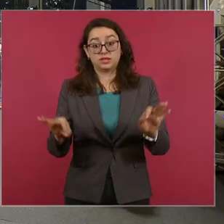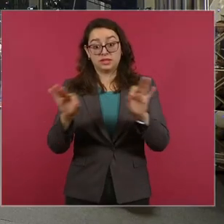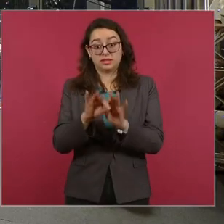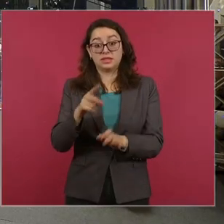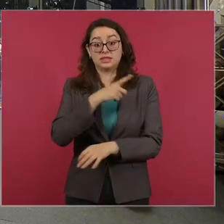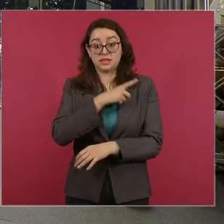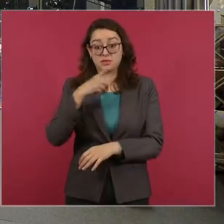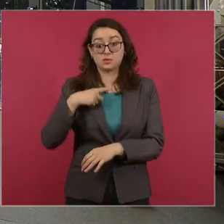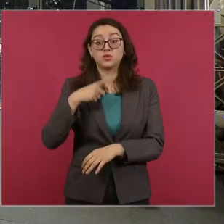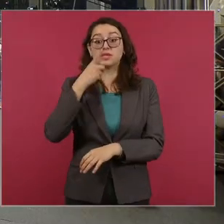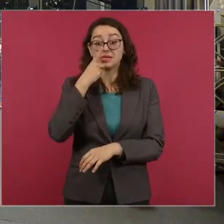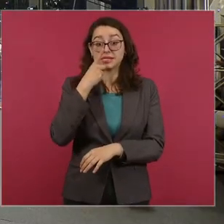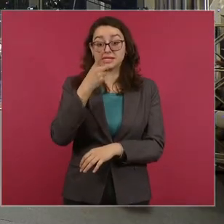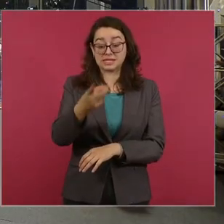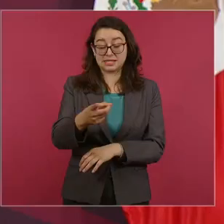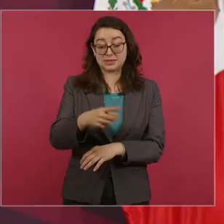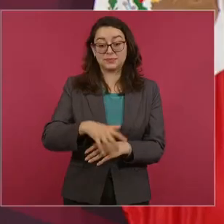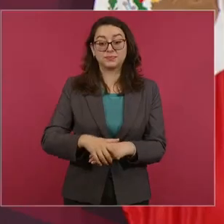ustedes saben,